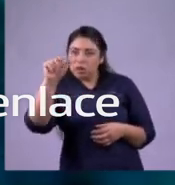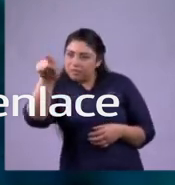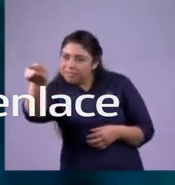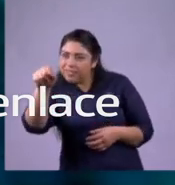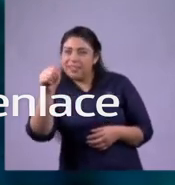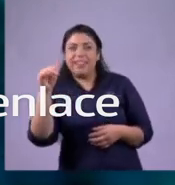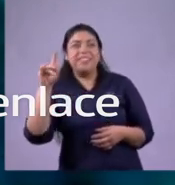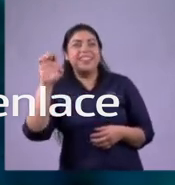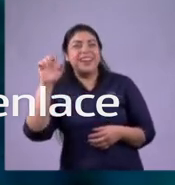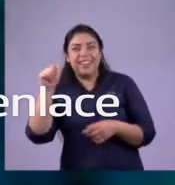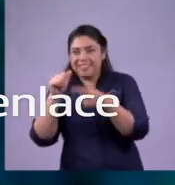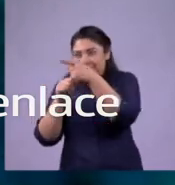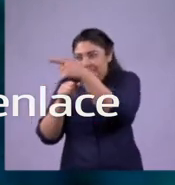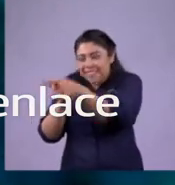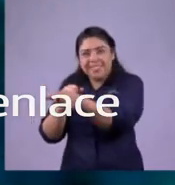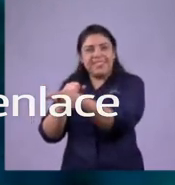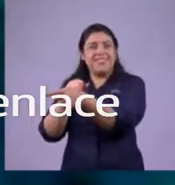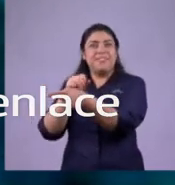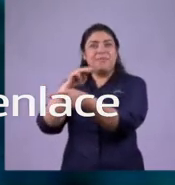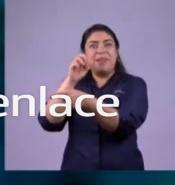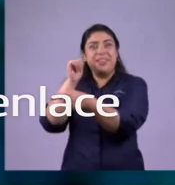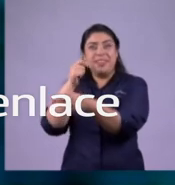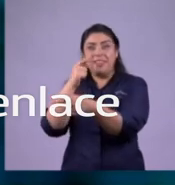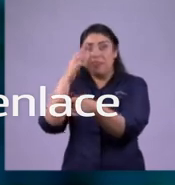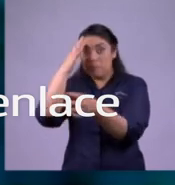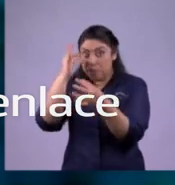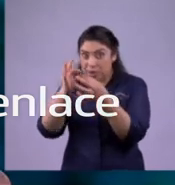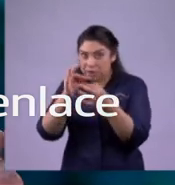fe maría y por la fe tú